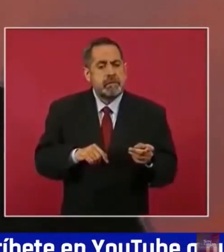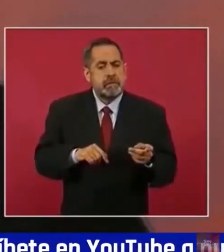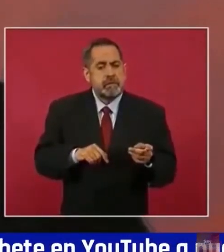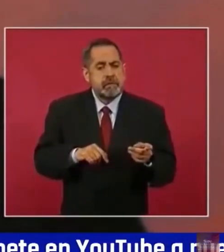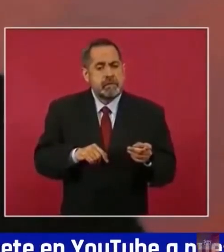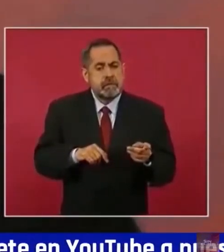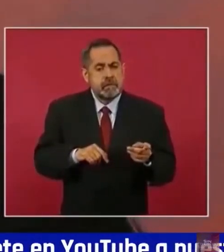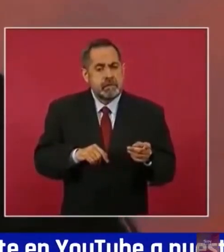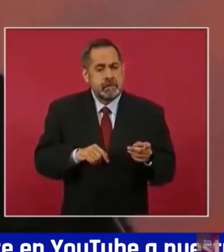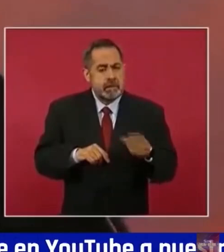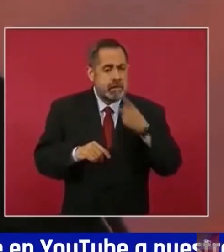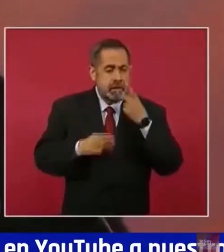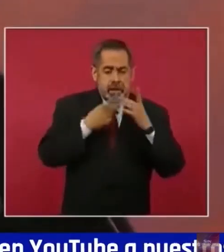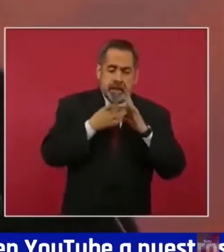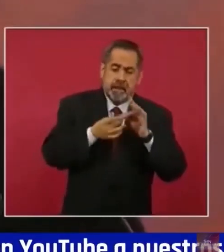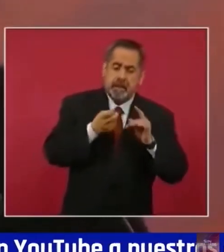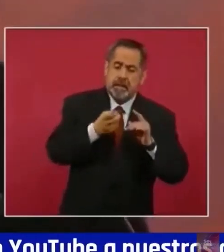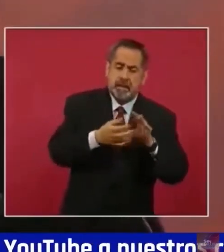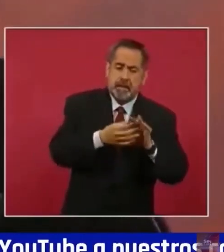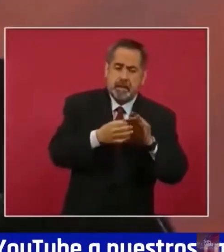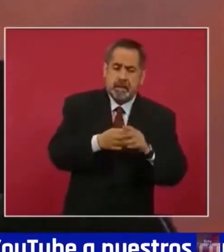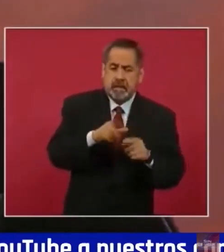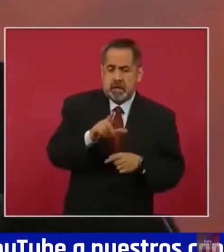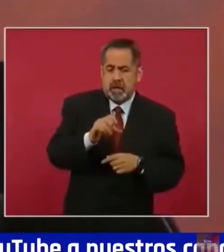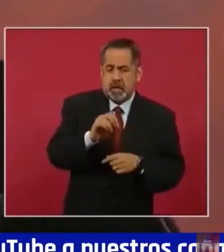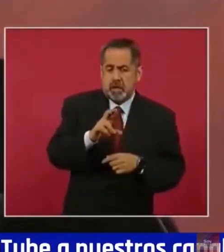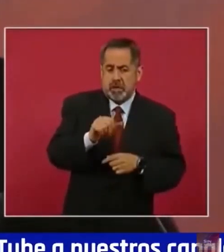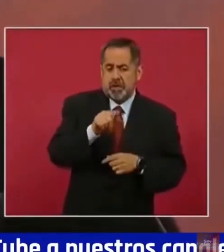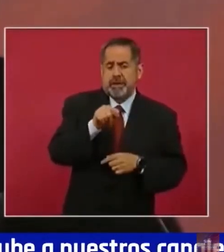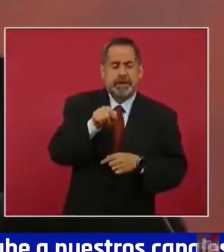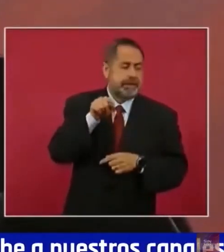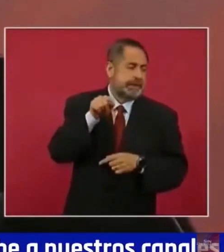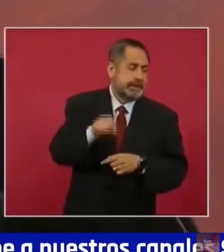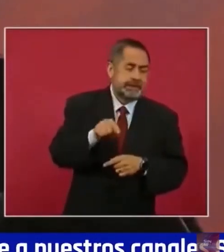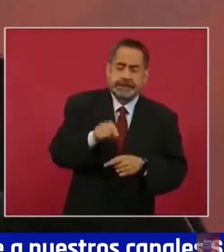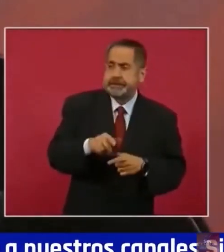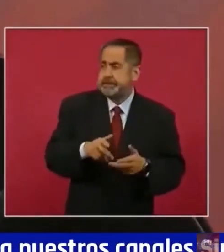se refirió a él, a Loret,